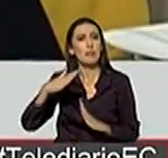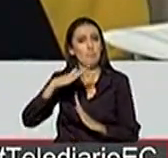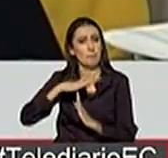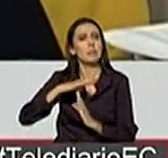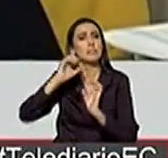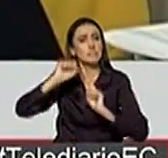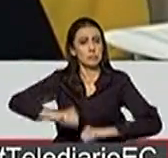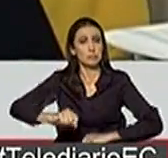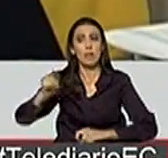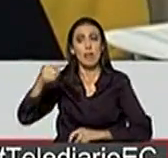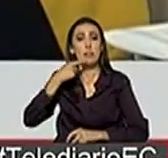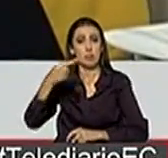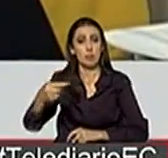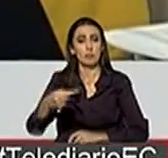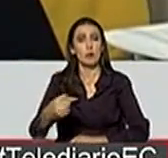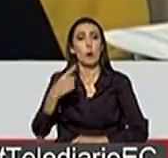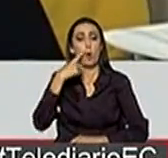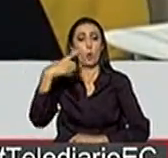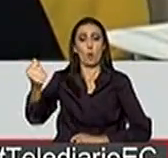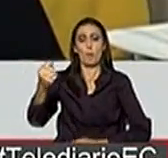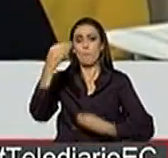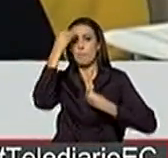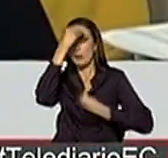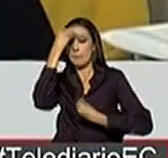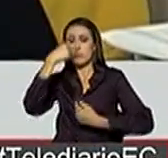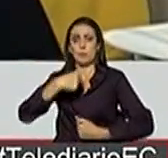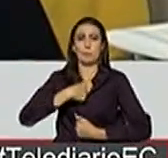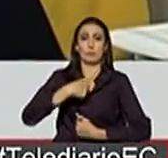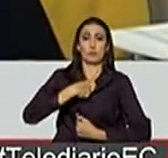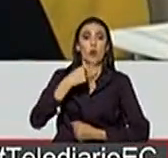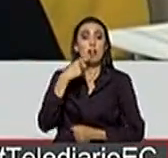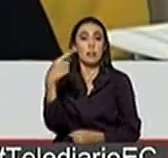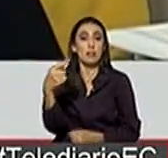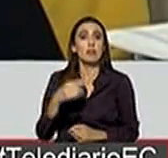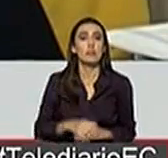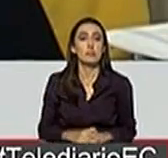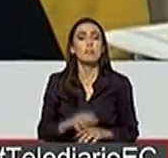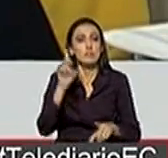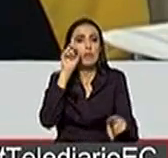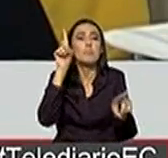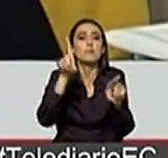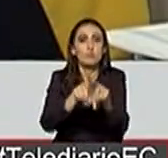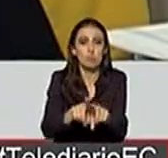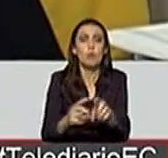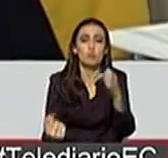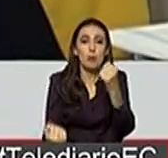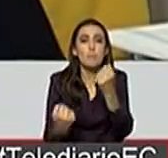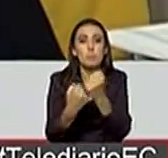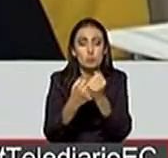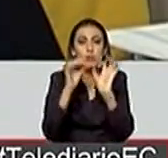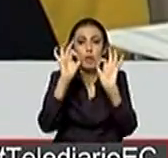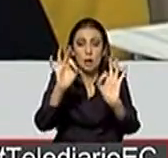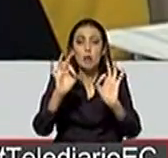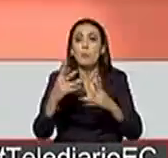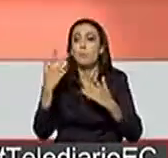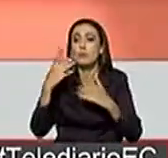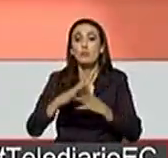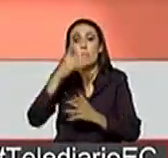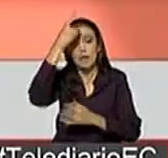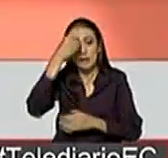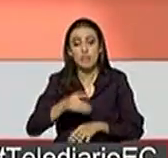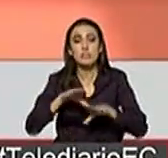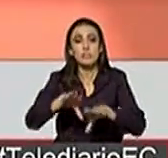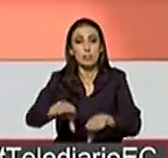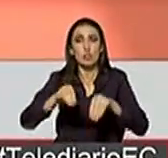éste identificó un hombre de principios y estamos de acuerdo en lo que hizo y en lo que aceptó con